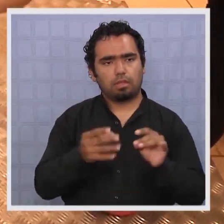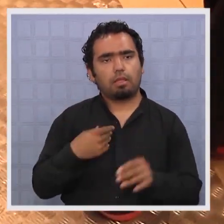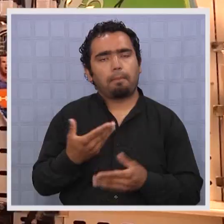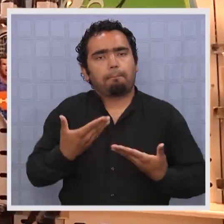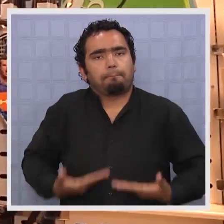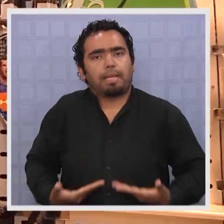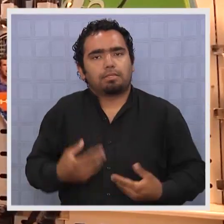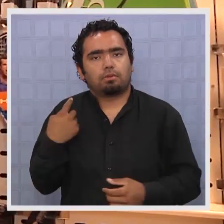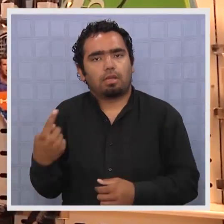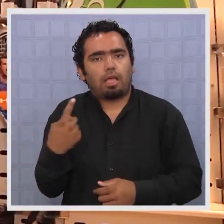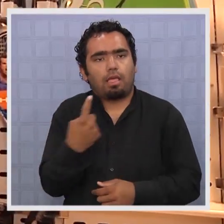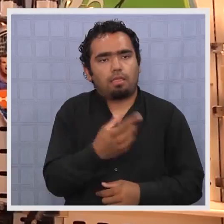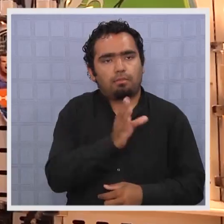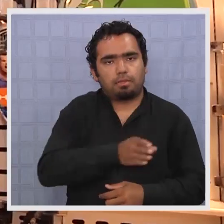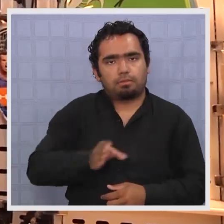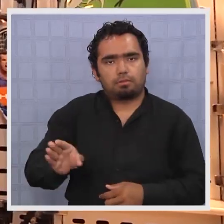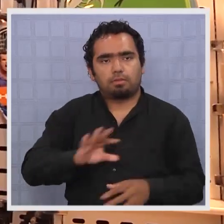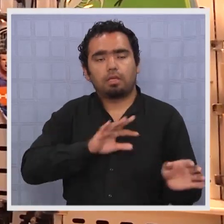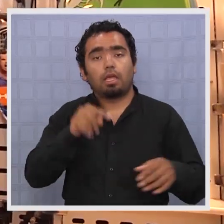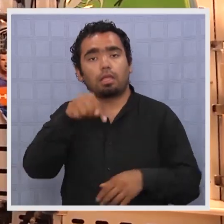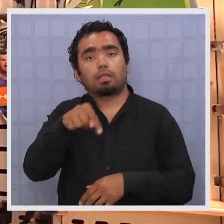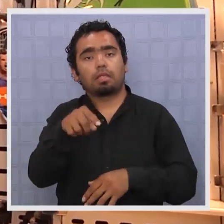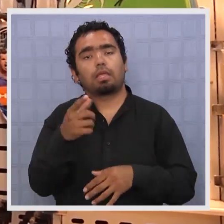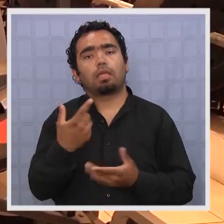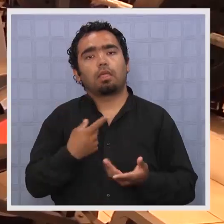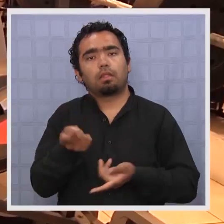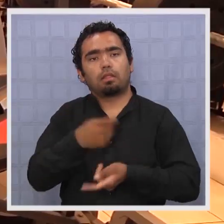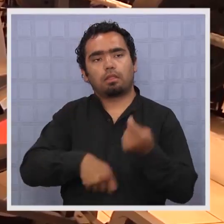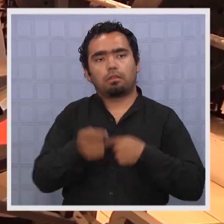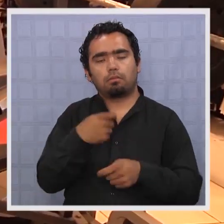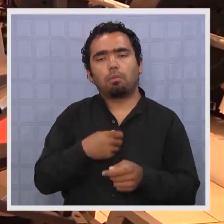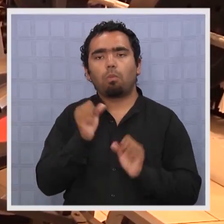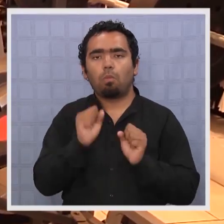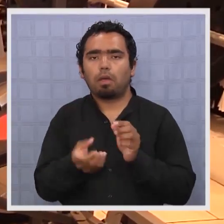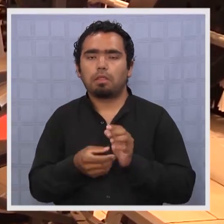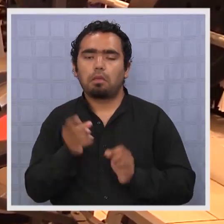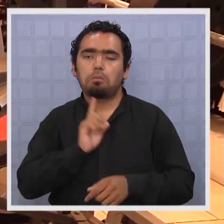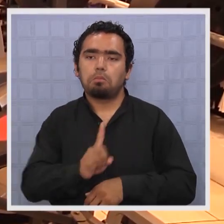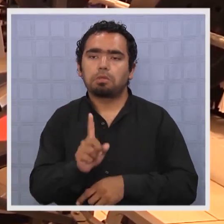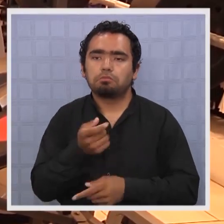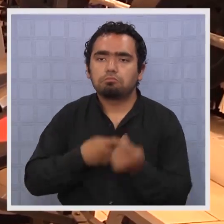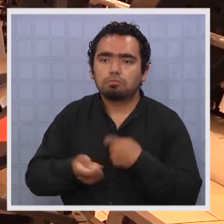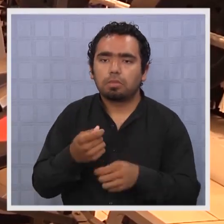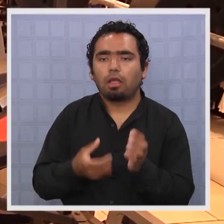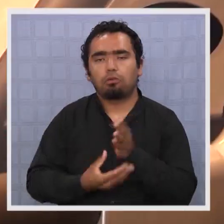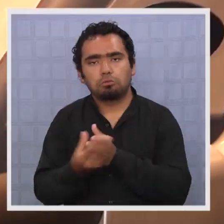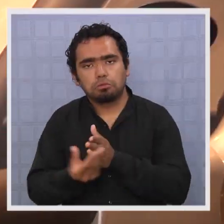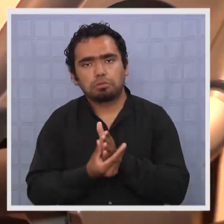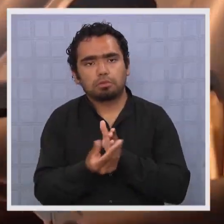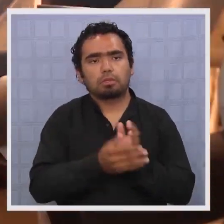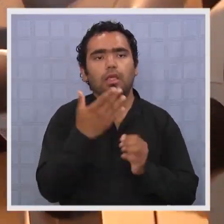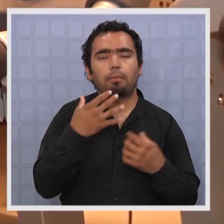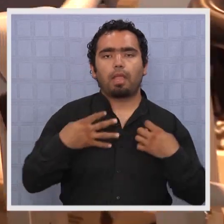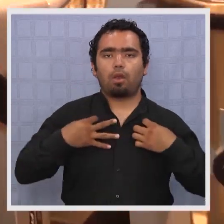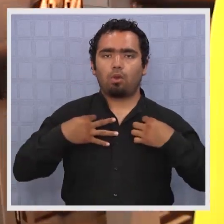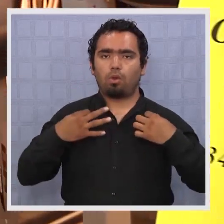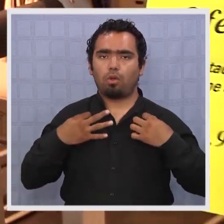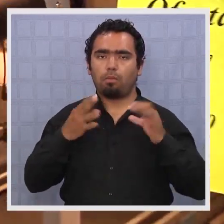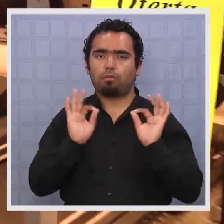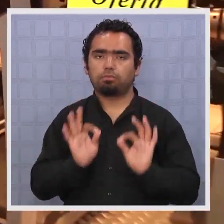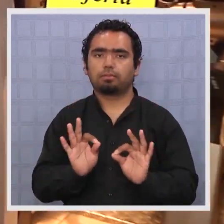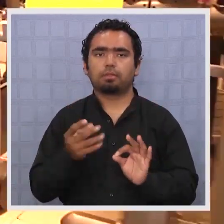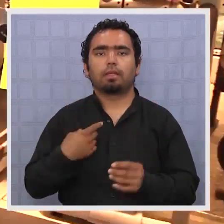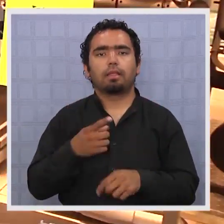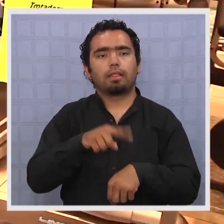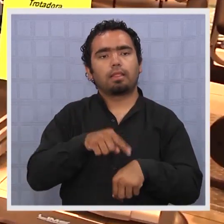persona por lo cual en esta tienda los vendedores pueden asesorar la elección así como también en cuanto a la ropa adecuada para el momento